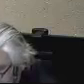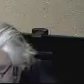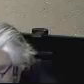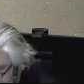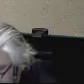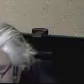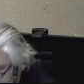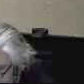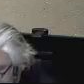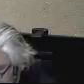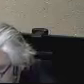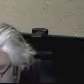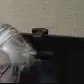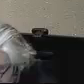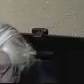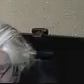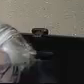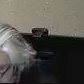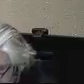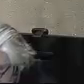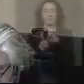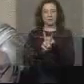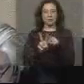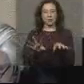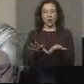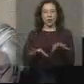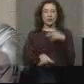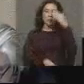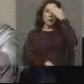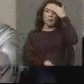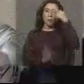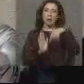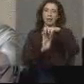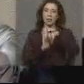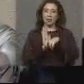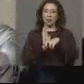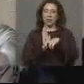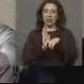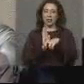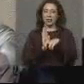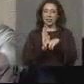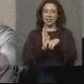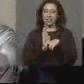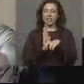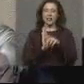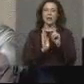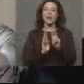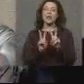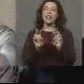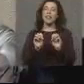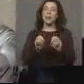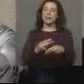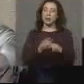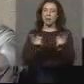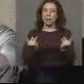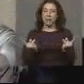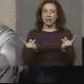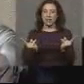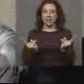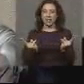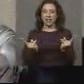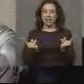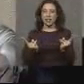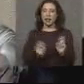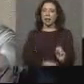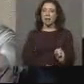personas. Pero hay dos cosas que me preocupan respecto a este proyecto o a lo que tiene que acontecer con la educación pública.